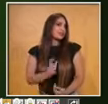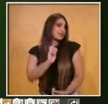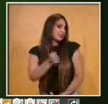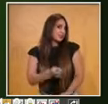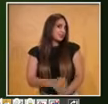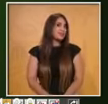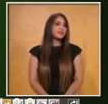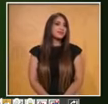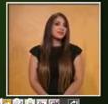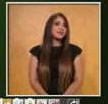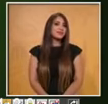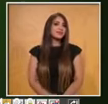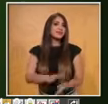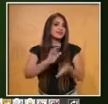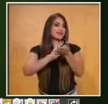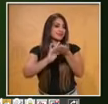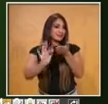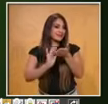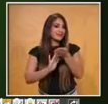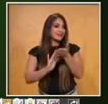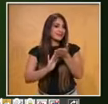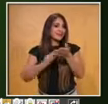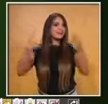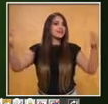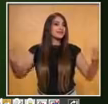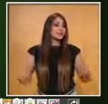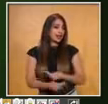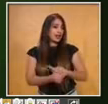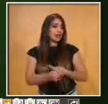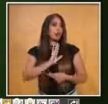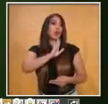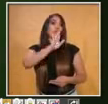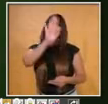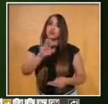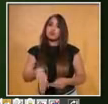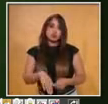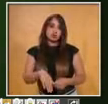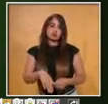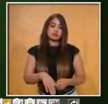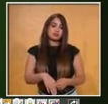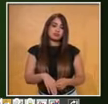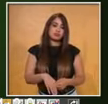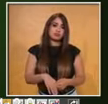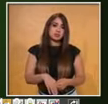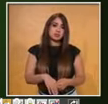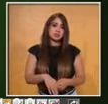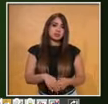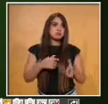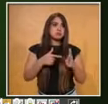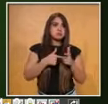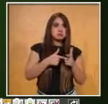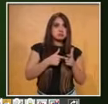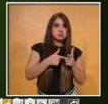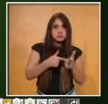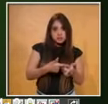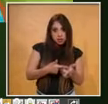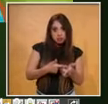Te la leo nuevamente. Nazco y muero sin cesar. Sigo no